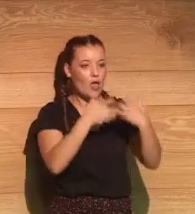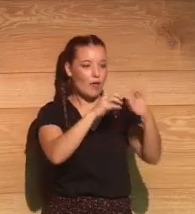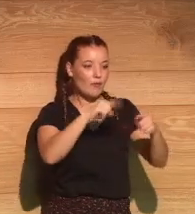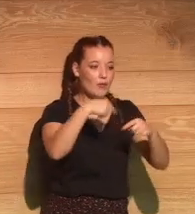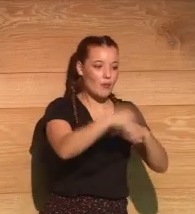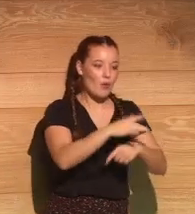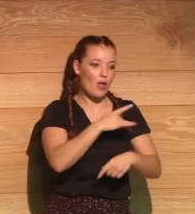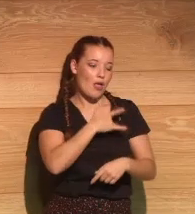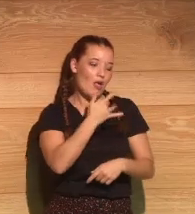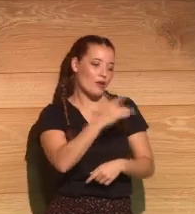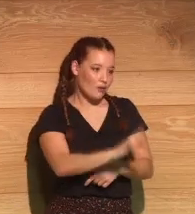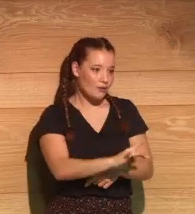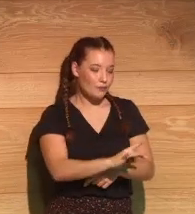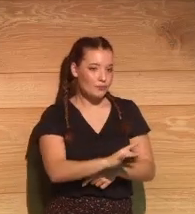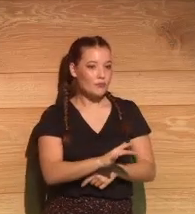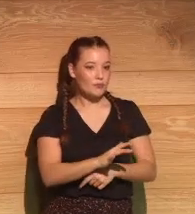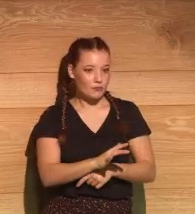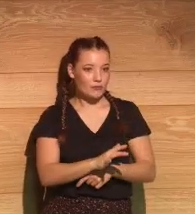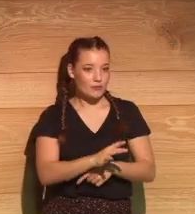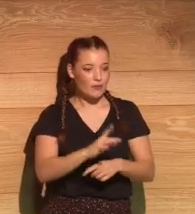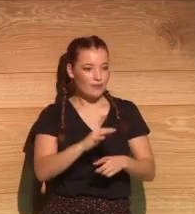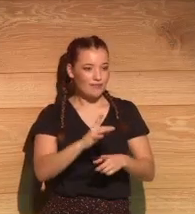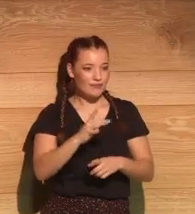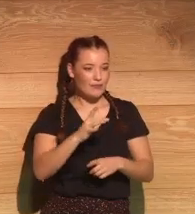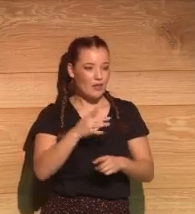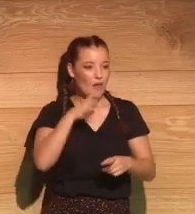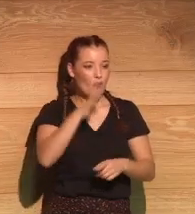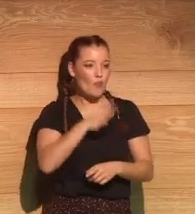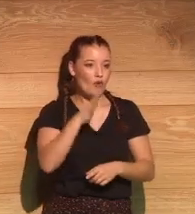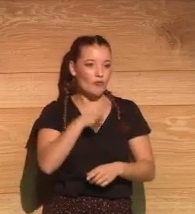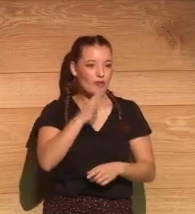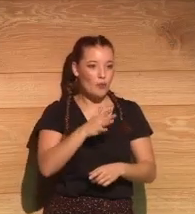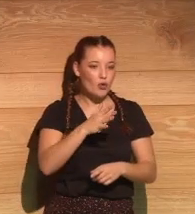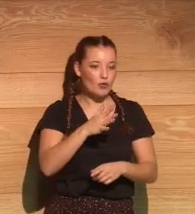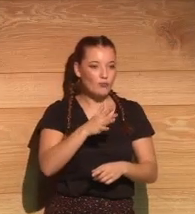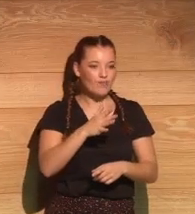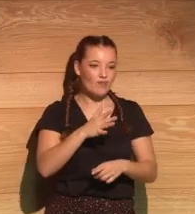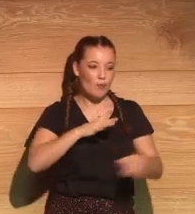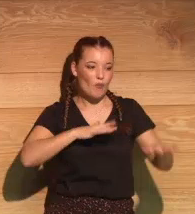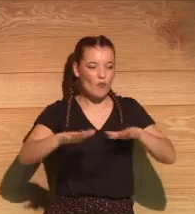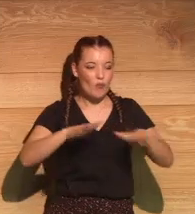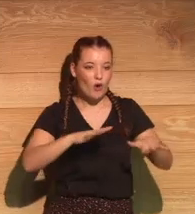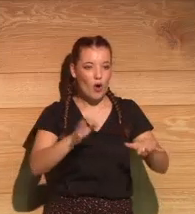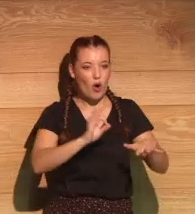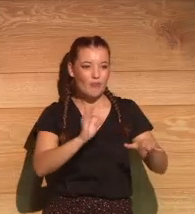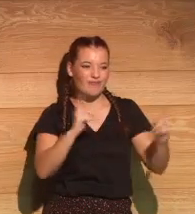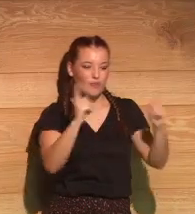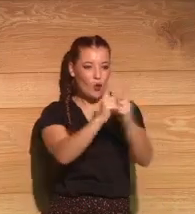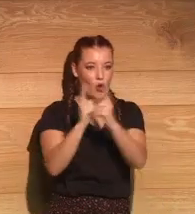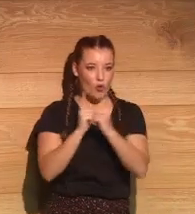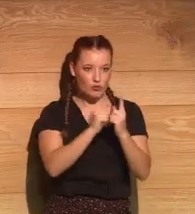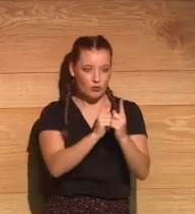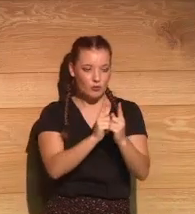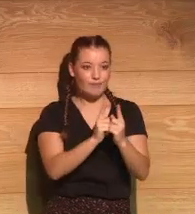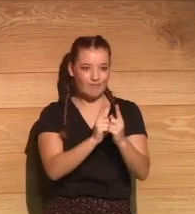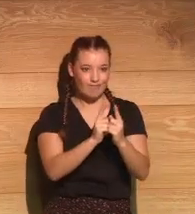se pueden definir por razones de disputa o de conflicto. Y yo decía justamente que me parece que Soto Ibars pertenece justamente a esa